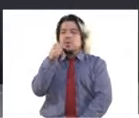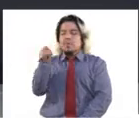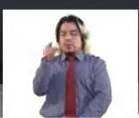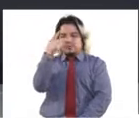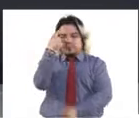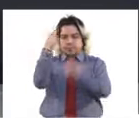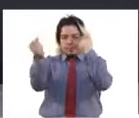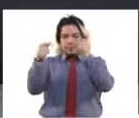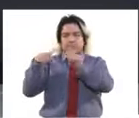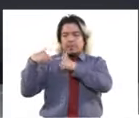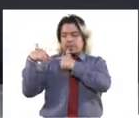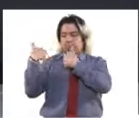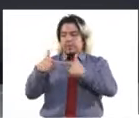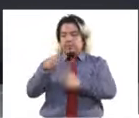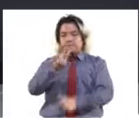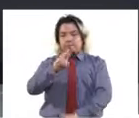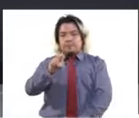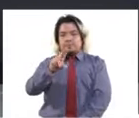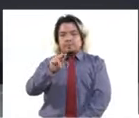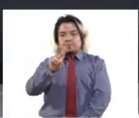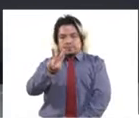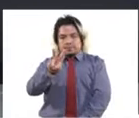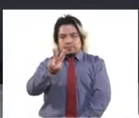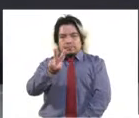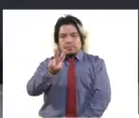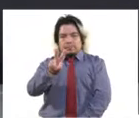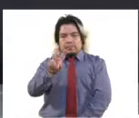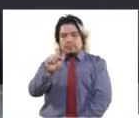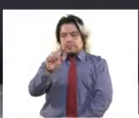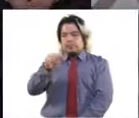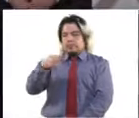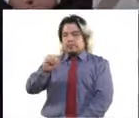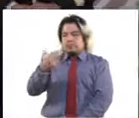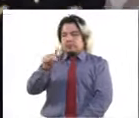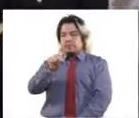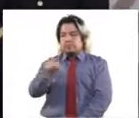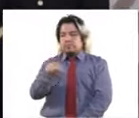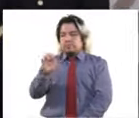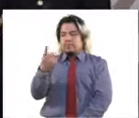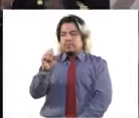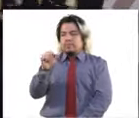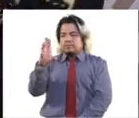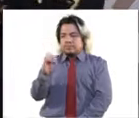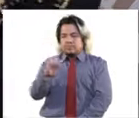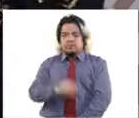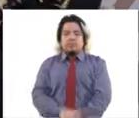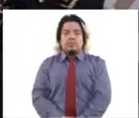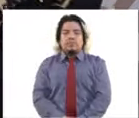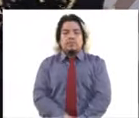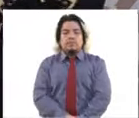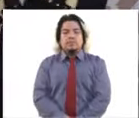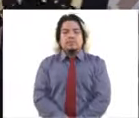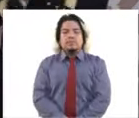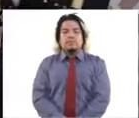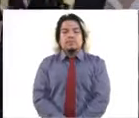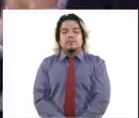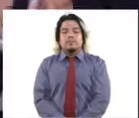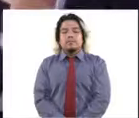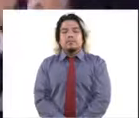de la generación 282, Sánchez Rico Eduardo David.